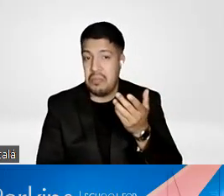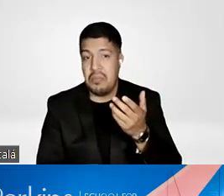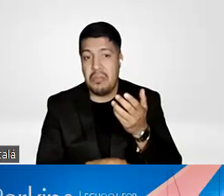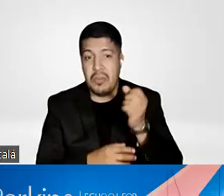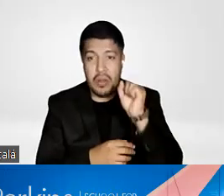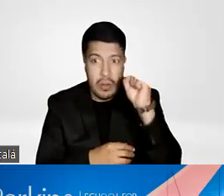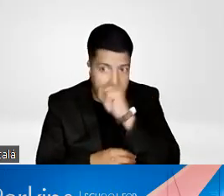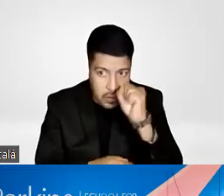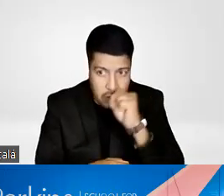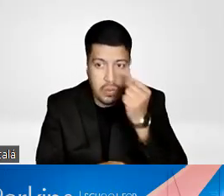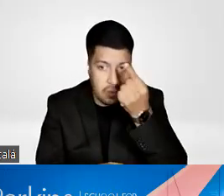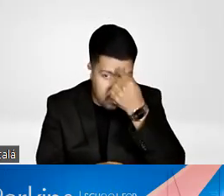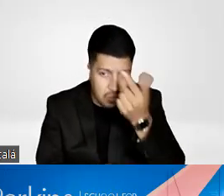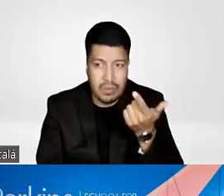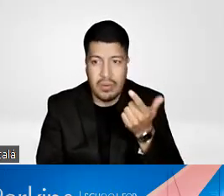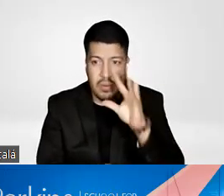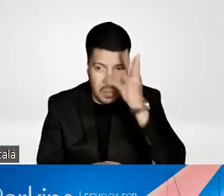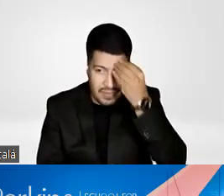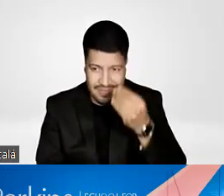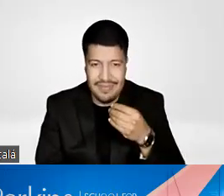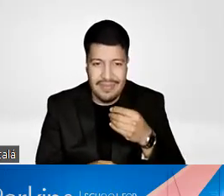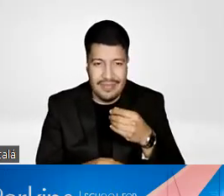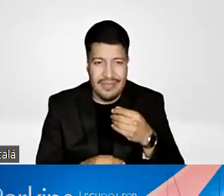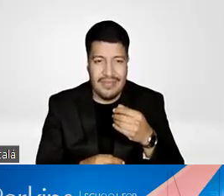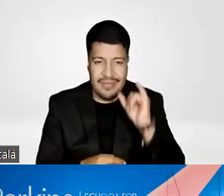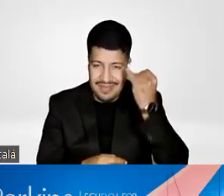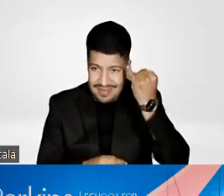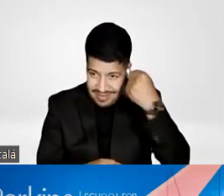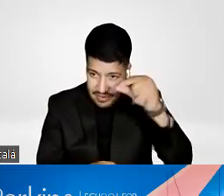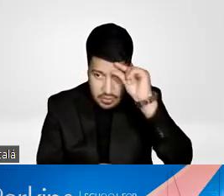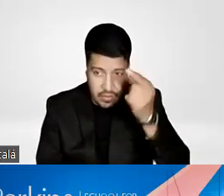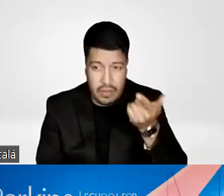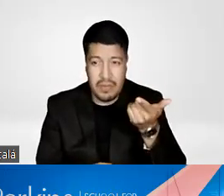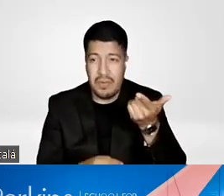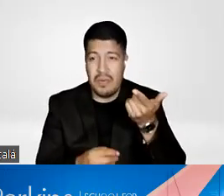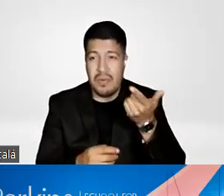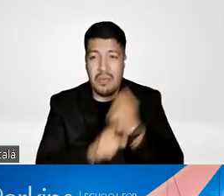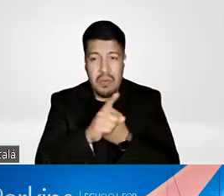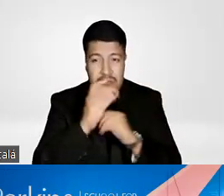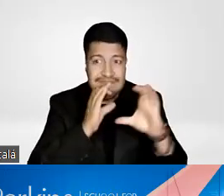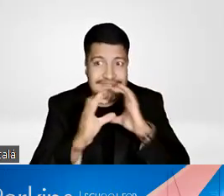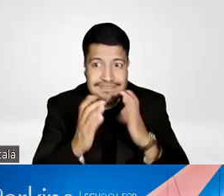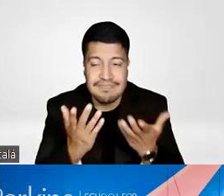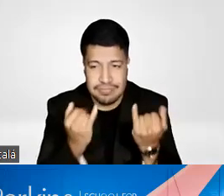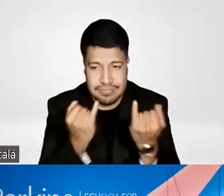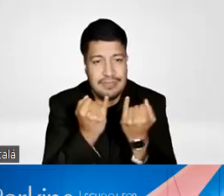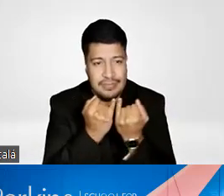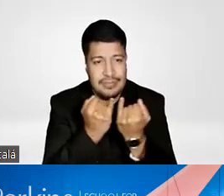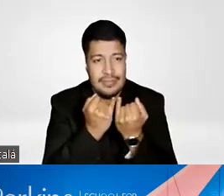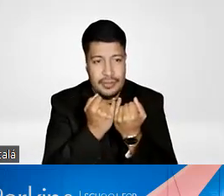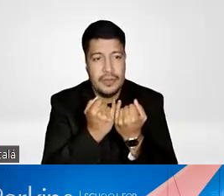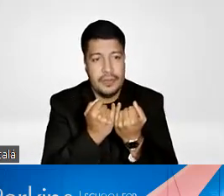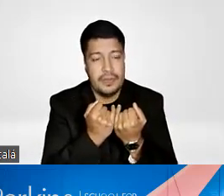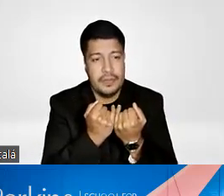intelectual, trastornos del aprendizaje o trastornos de la comunicación. Recordar que los trastornos del neurodesarrollo son condiciones